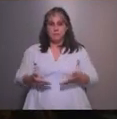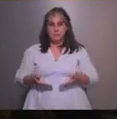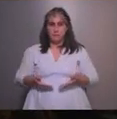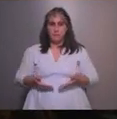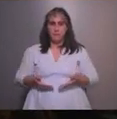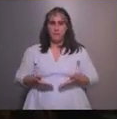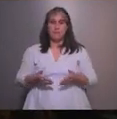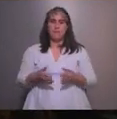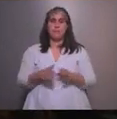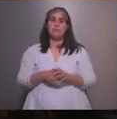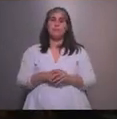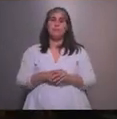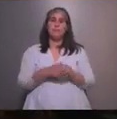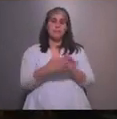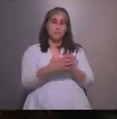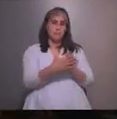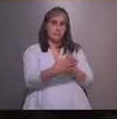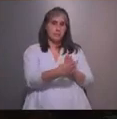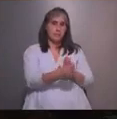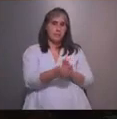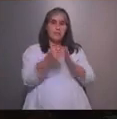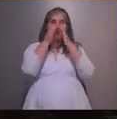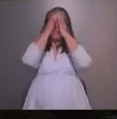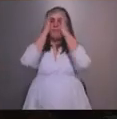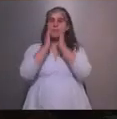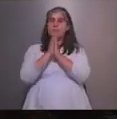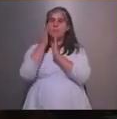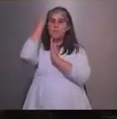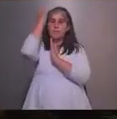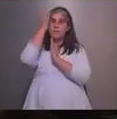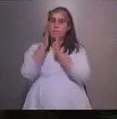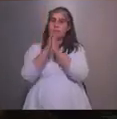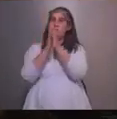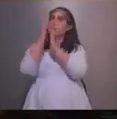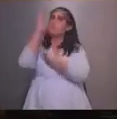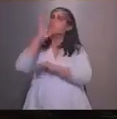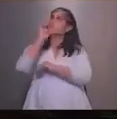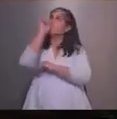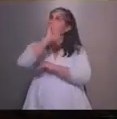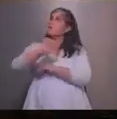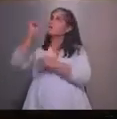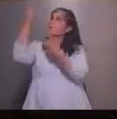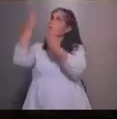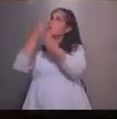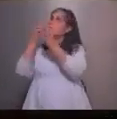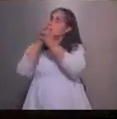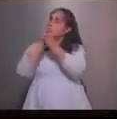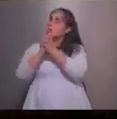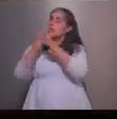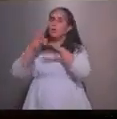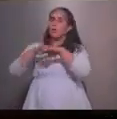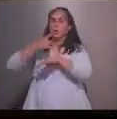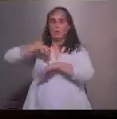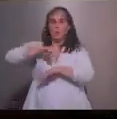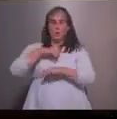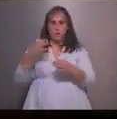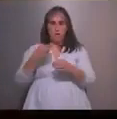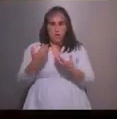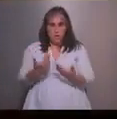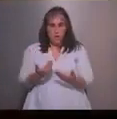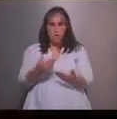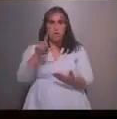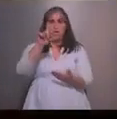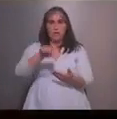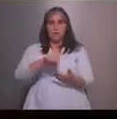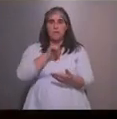fruto de tu vientre, Jesús. Santa María, Mãe de Deus, rogai por nós, pecadores, agora